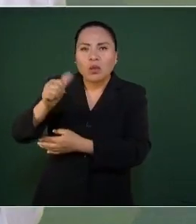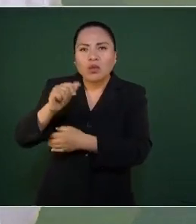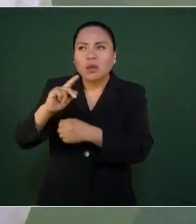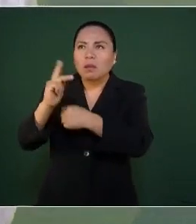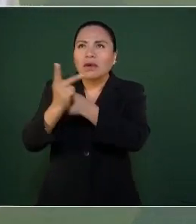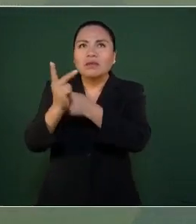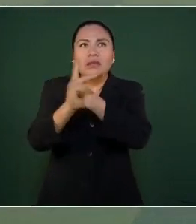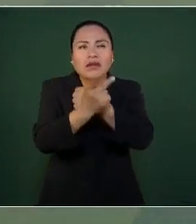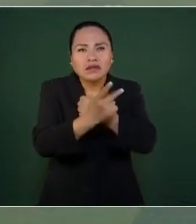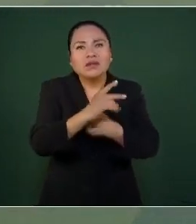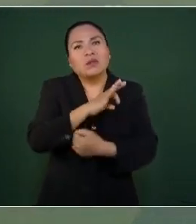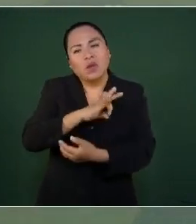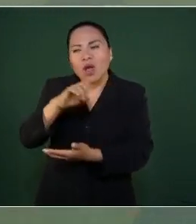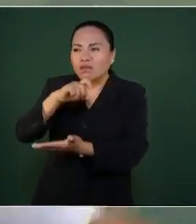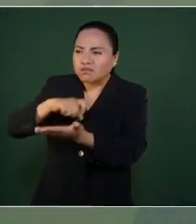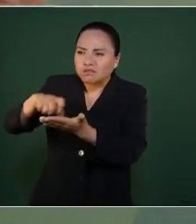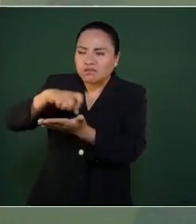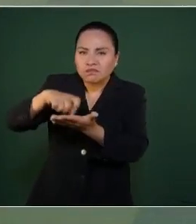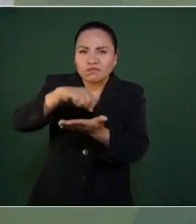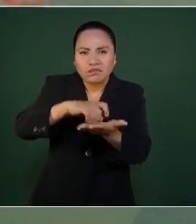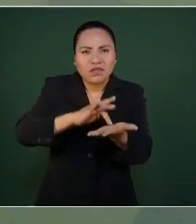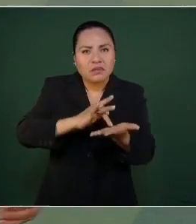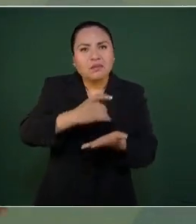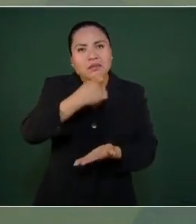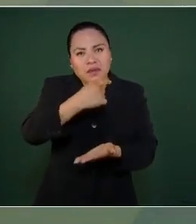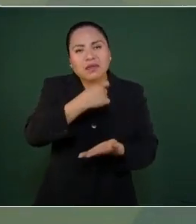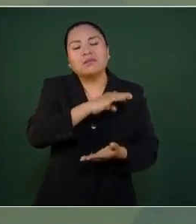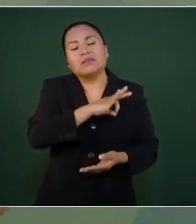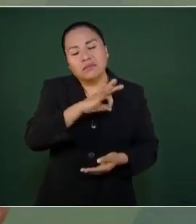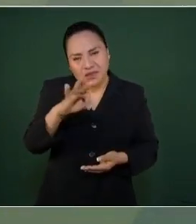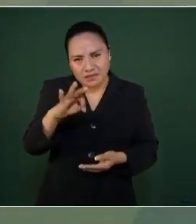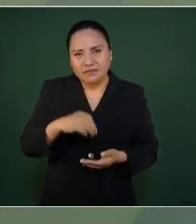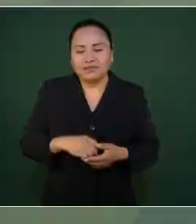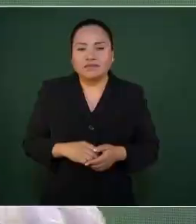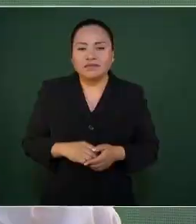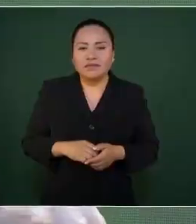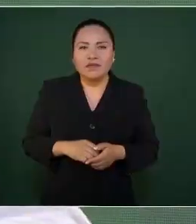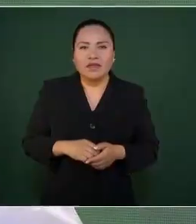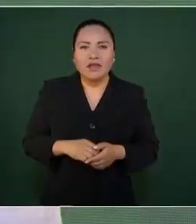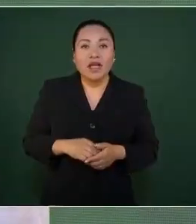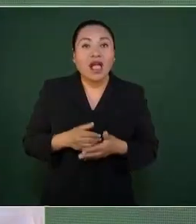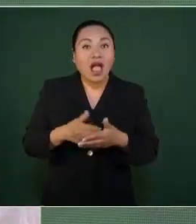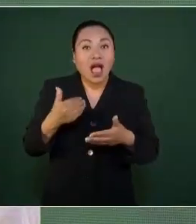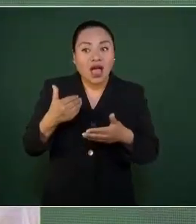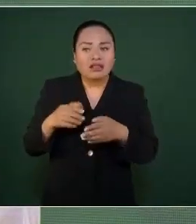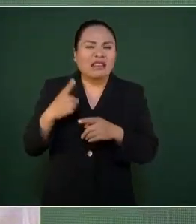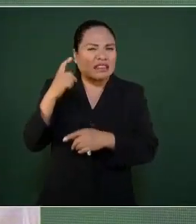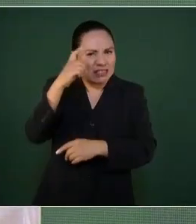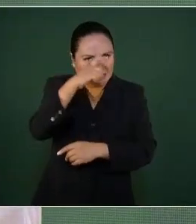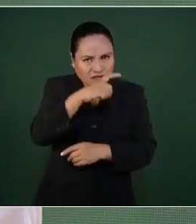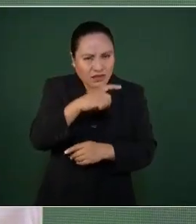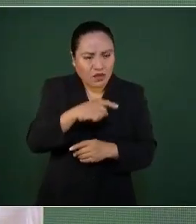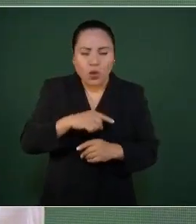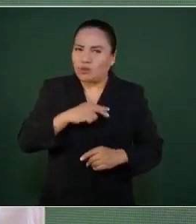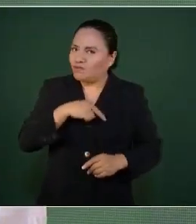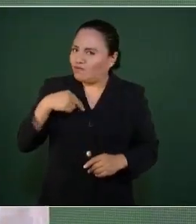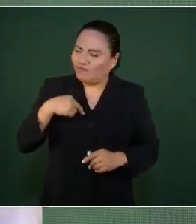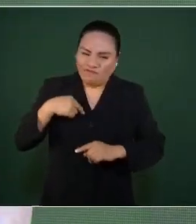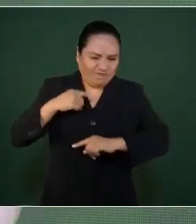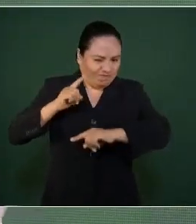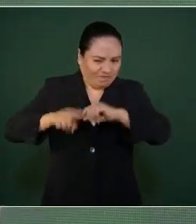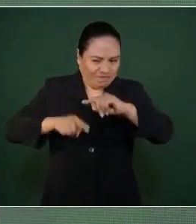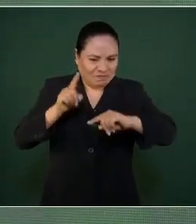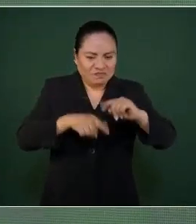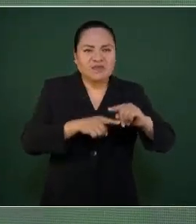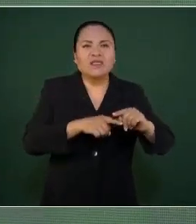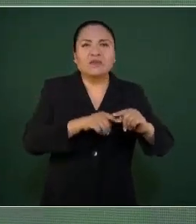mundo. Pero así hemos estado venciendo obstáculos, y el daño